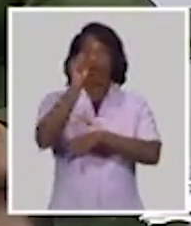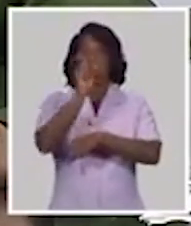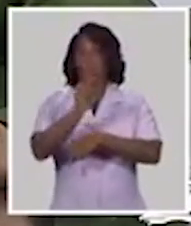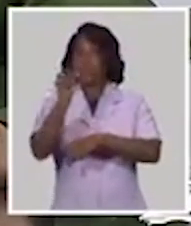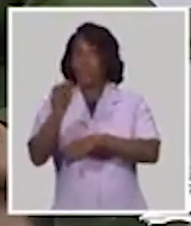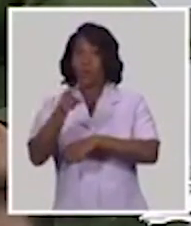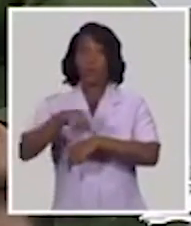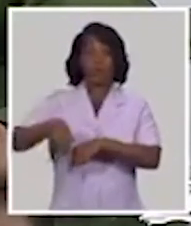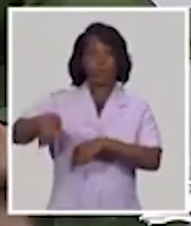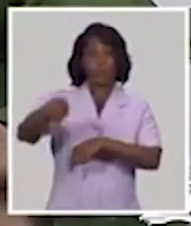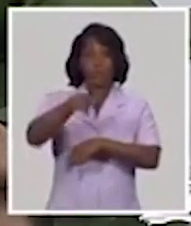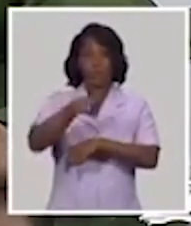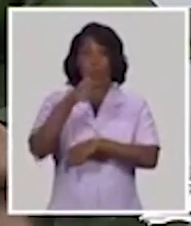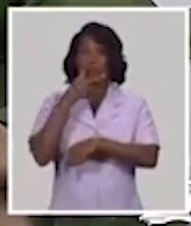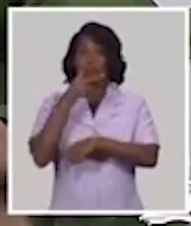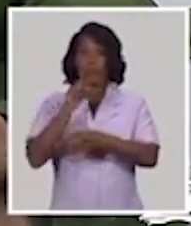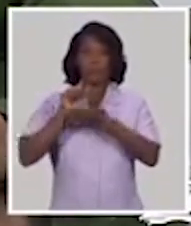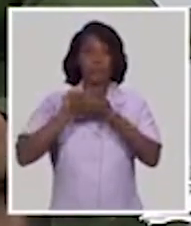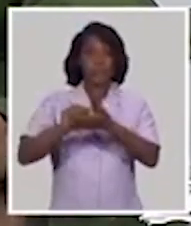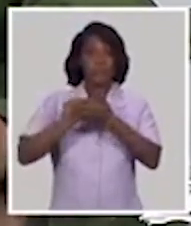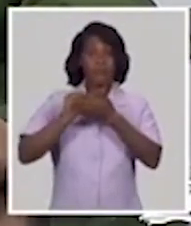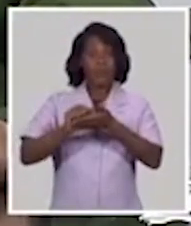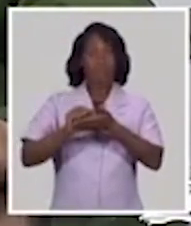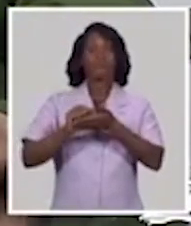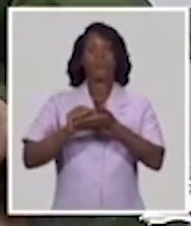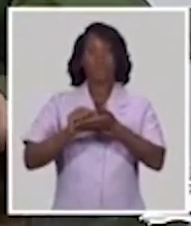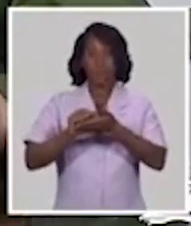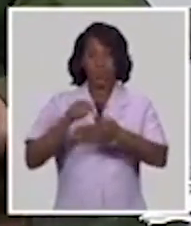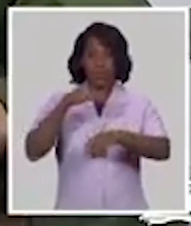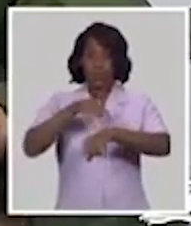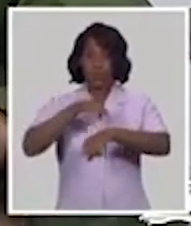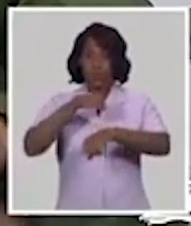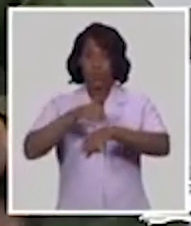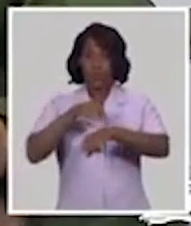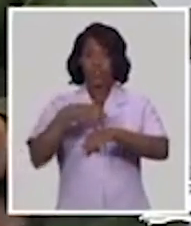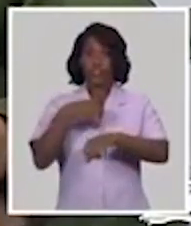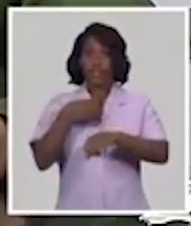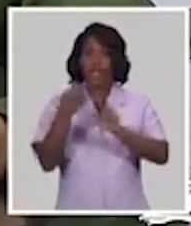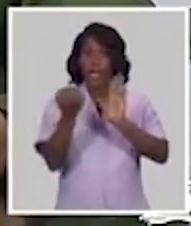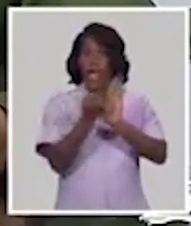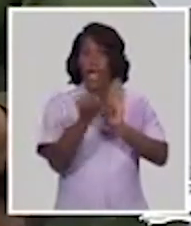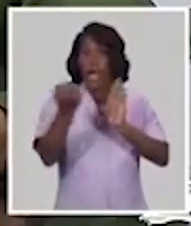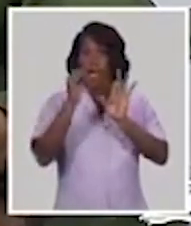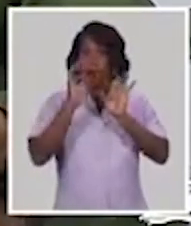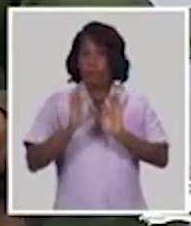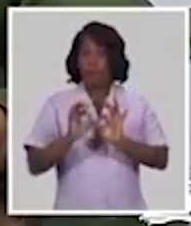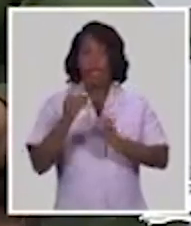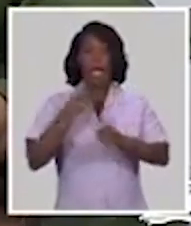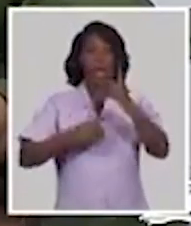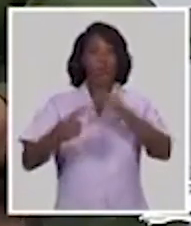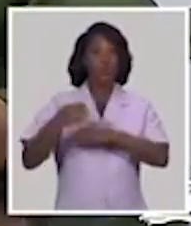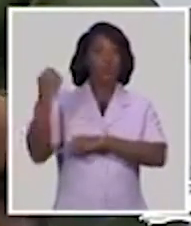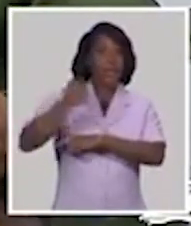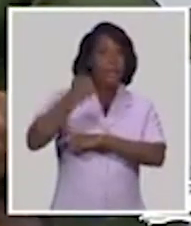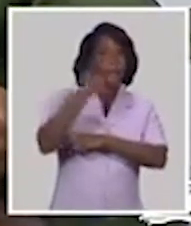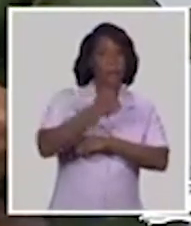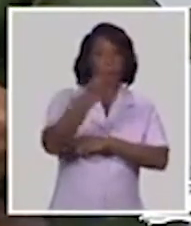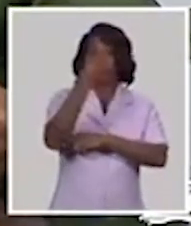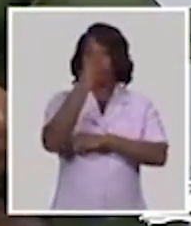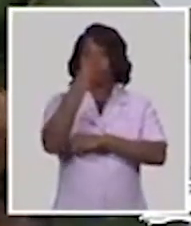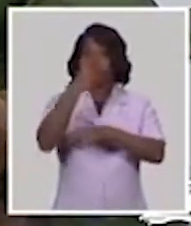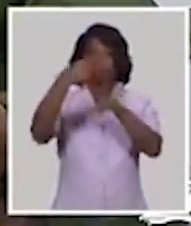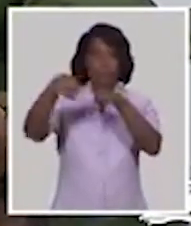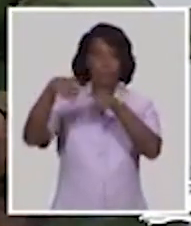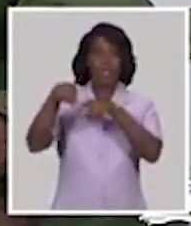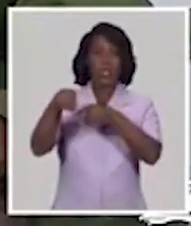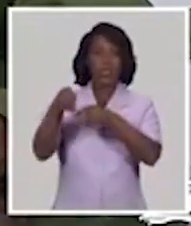aseguramientos a la producción y a los servicios vitales que mantienen el sistema actual aprobado. O sea que el transporte de carga, por supuesto, sí se va